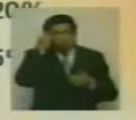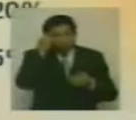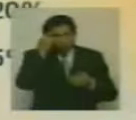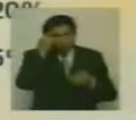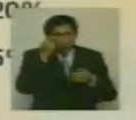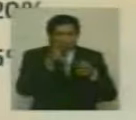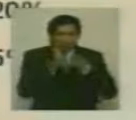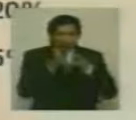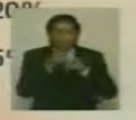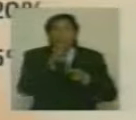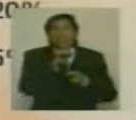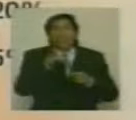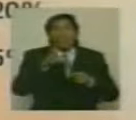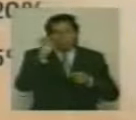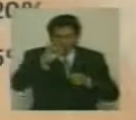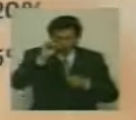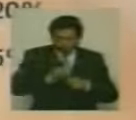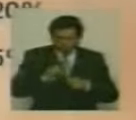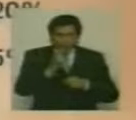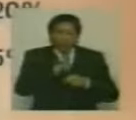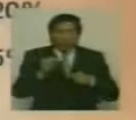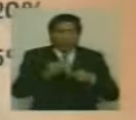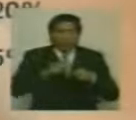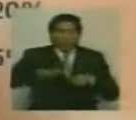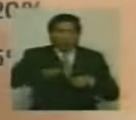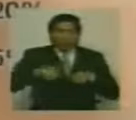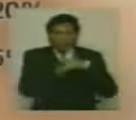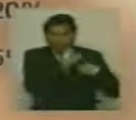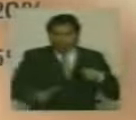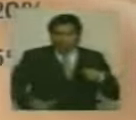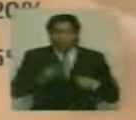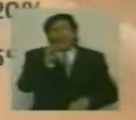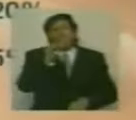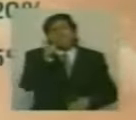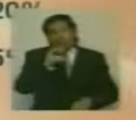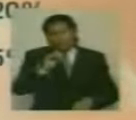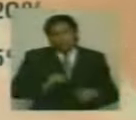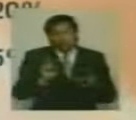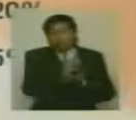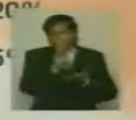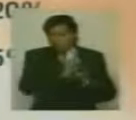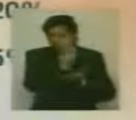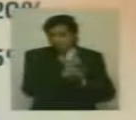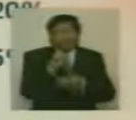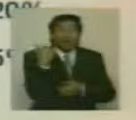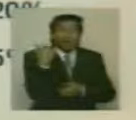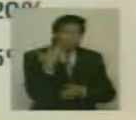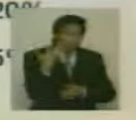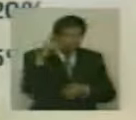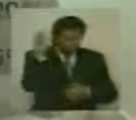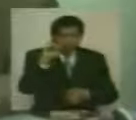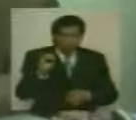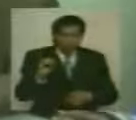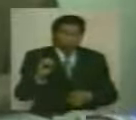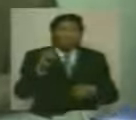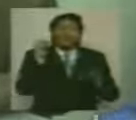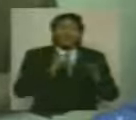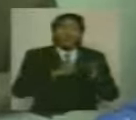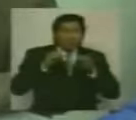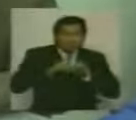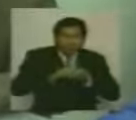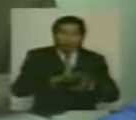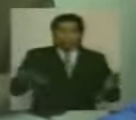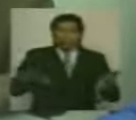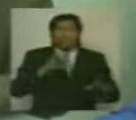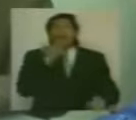central maneja el 75%, municipios 20%, universidades 5%. Esa distribución